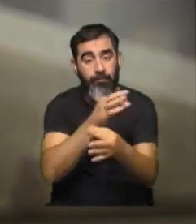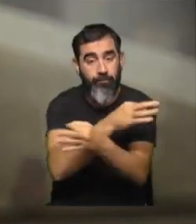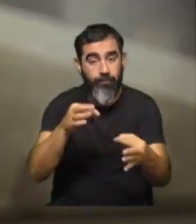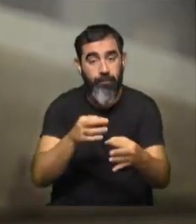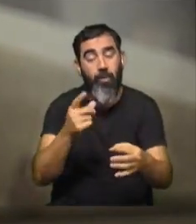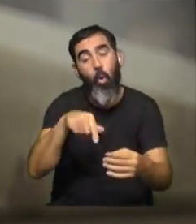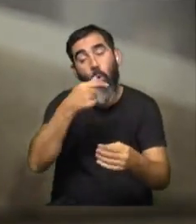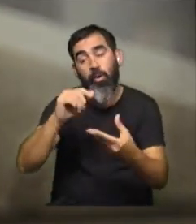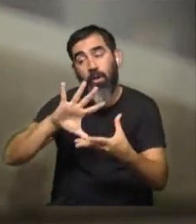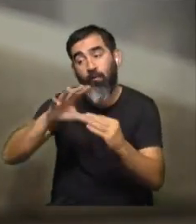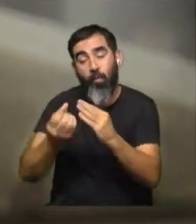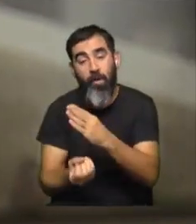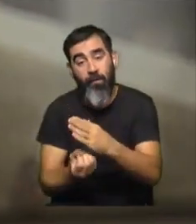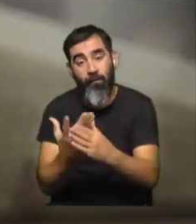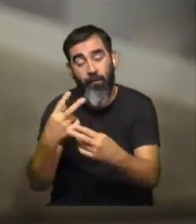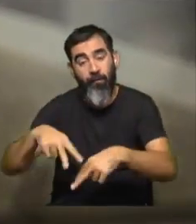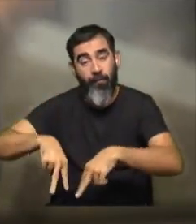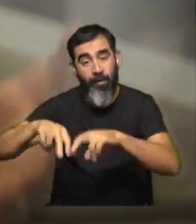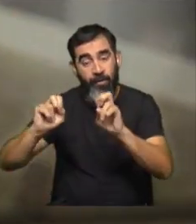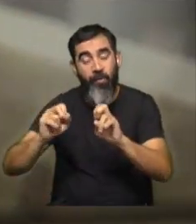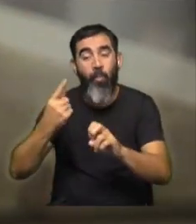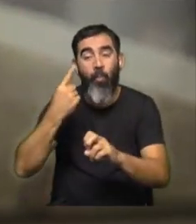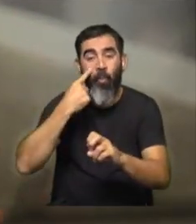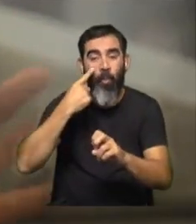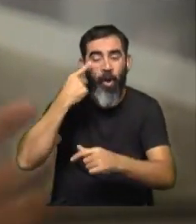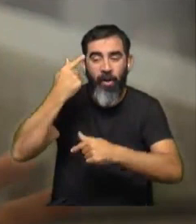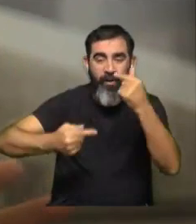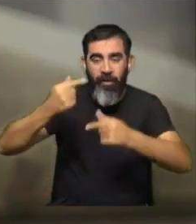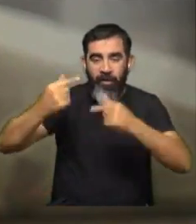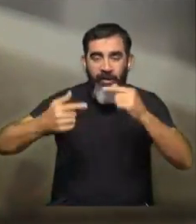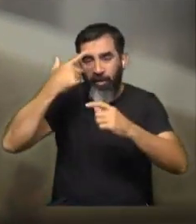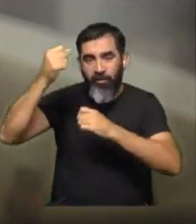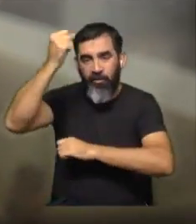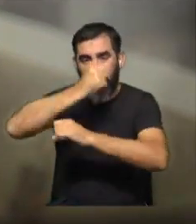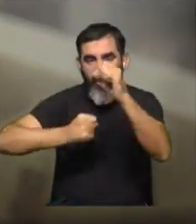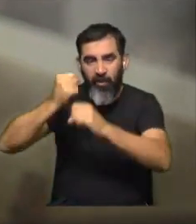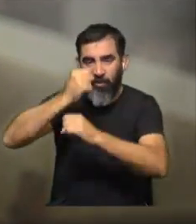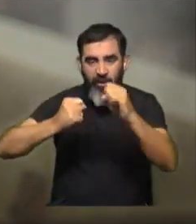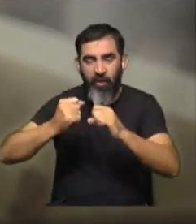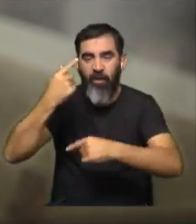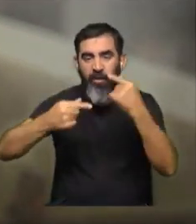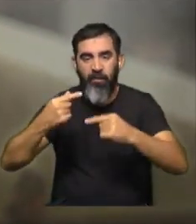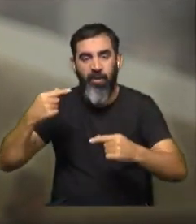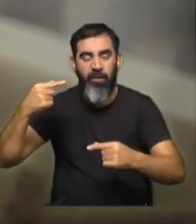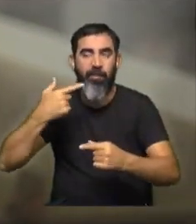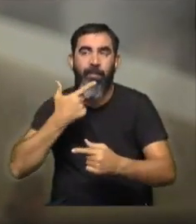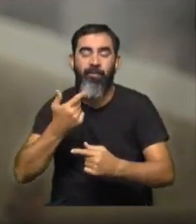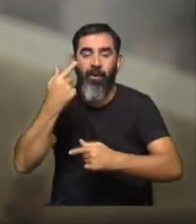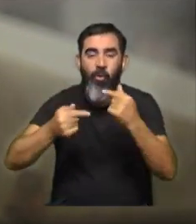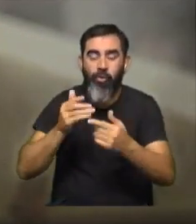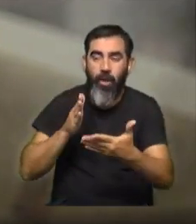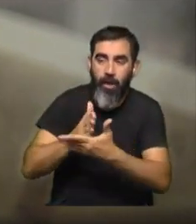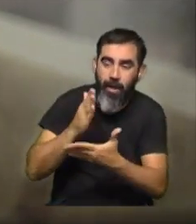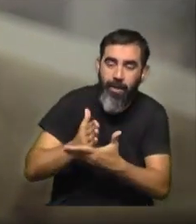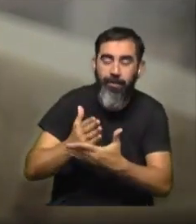otra línea de investigación que implica probar diversas tecnologías, diversos combustibles con distintos contenidos